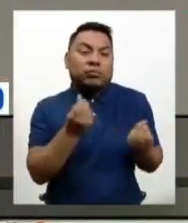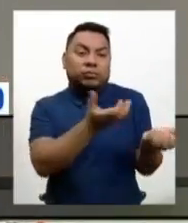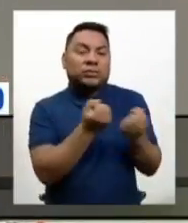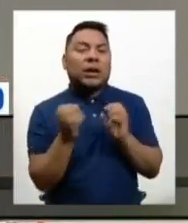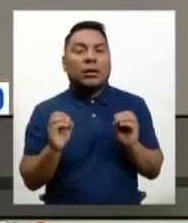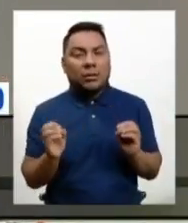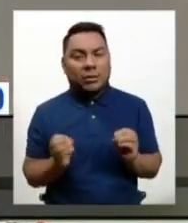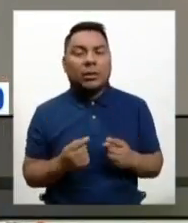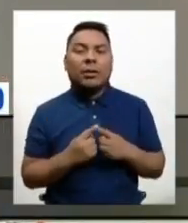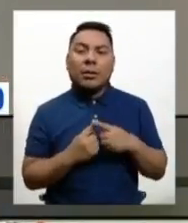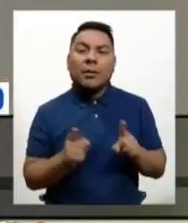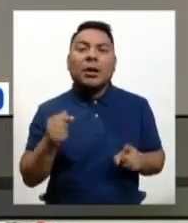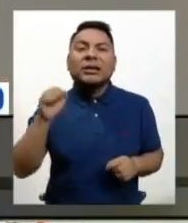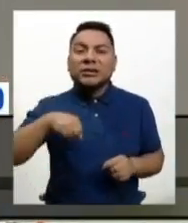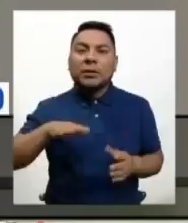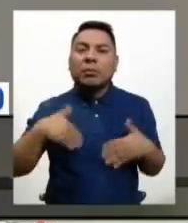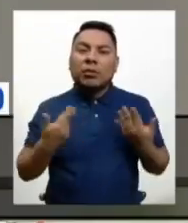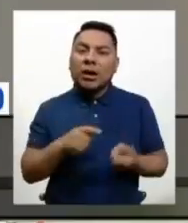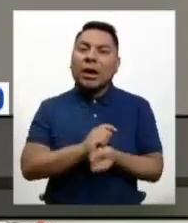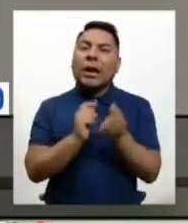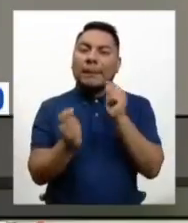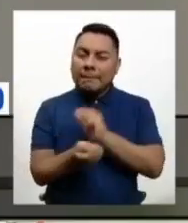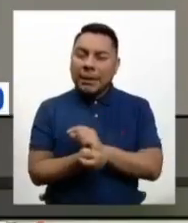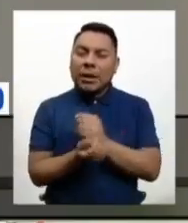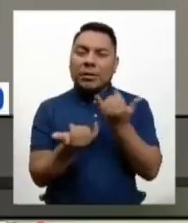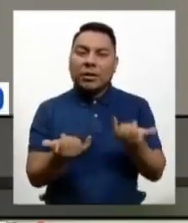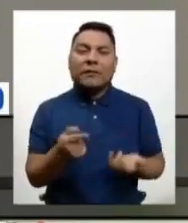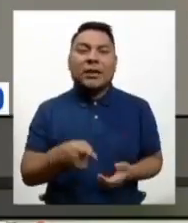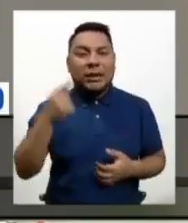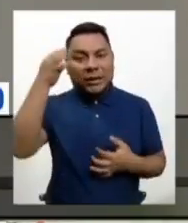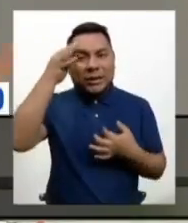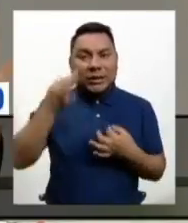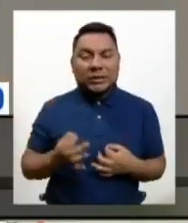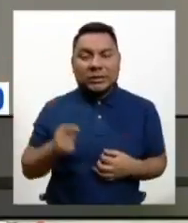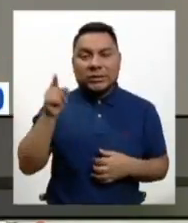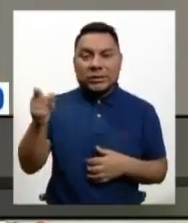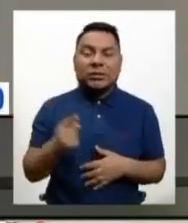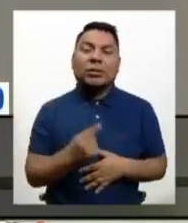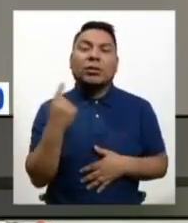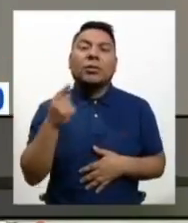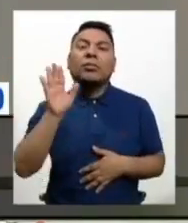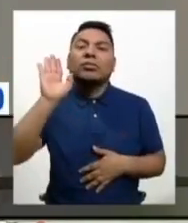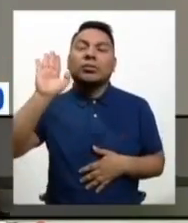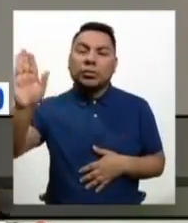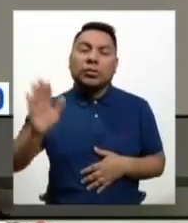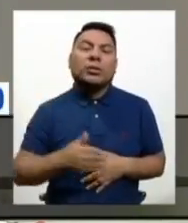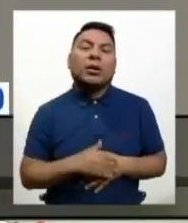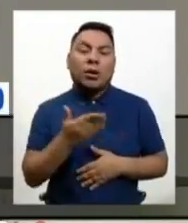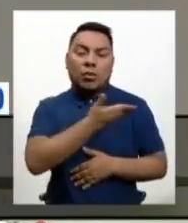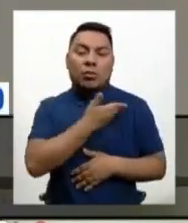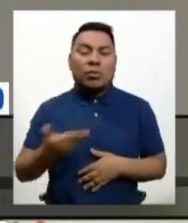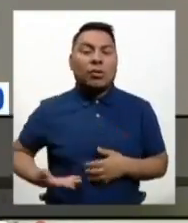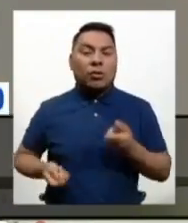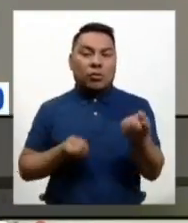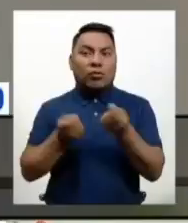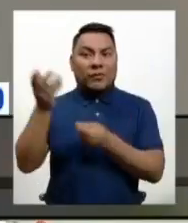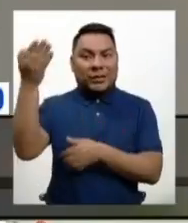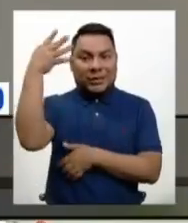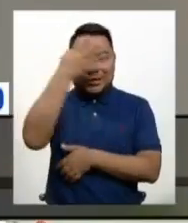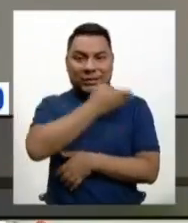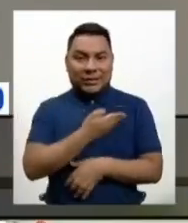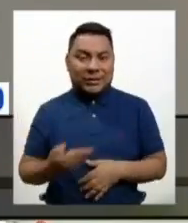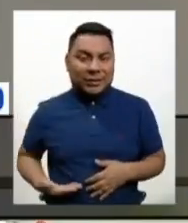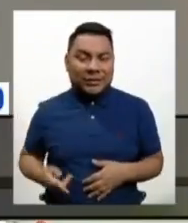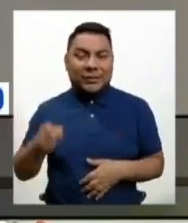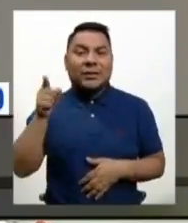Lo que sí puede cambiar, pero no únicamente por esta decisión, sino simplemente porque es la orientación general del gobierno de Trump, es que el gobierno